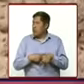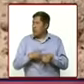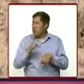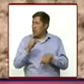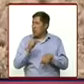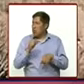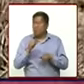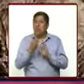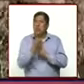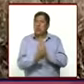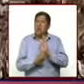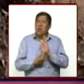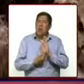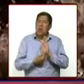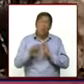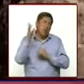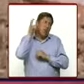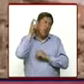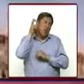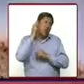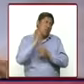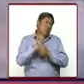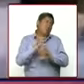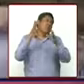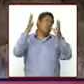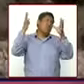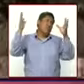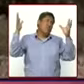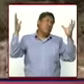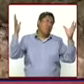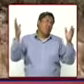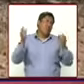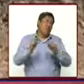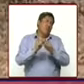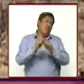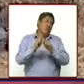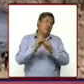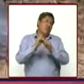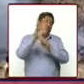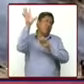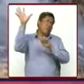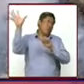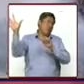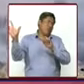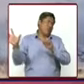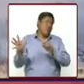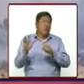20, 30 minutos se escucha la detonación de algunos artefactos explosivos.